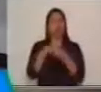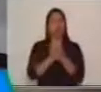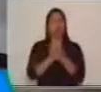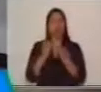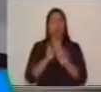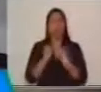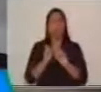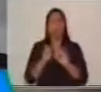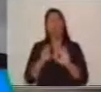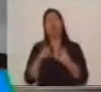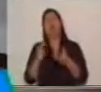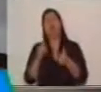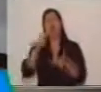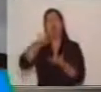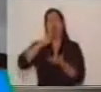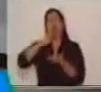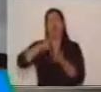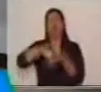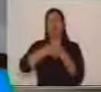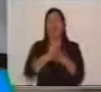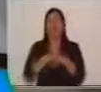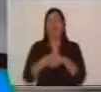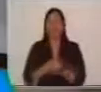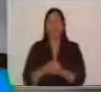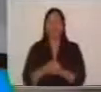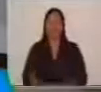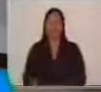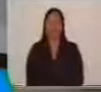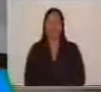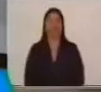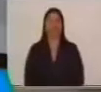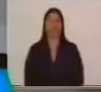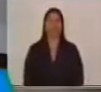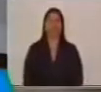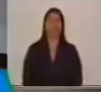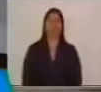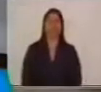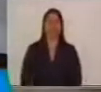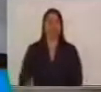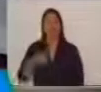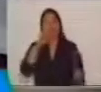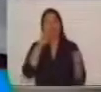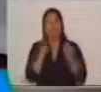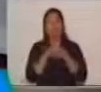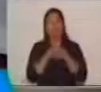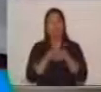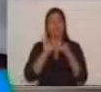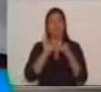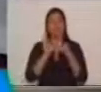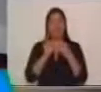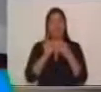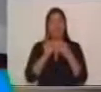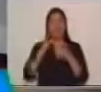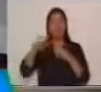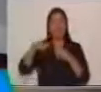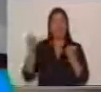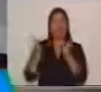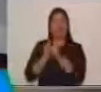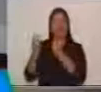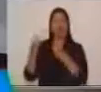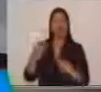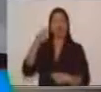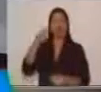tienes, puedes utilizar jabón en gel. Asimismo, en la interpretación nos acompaña